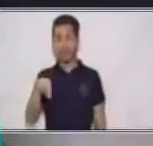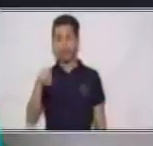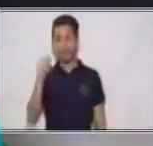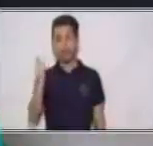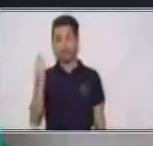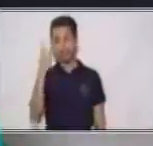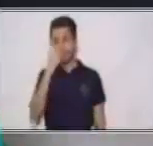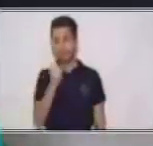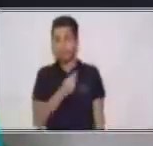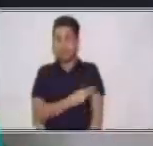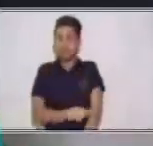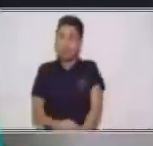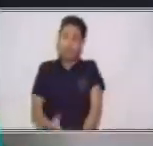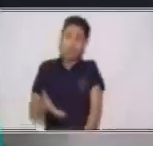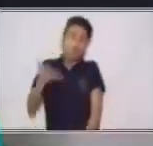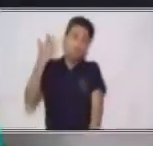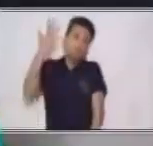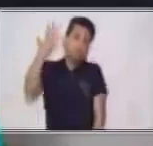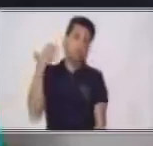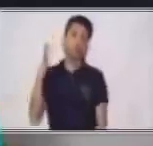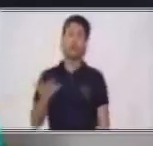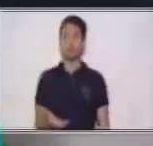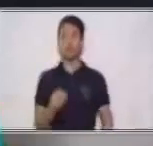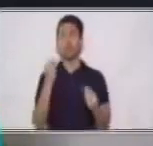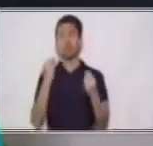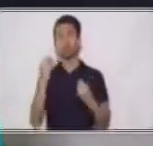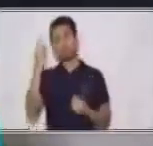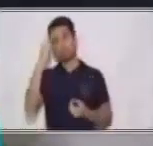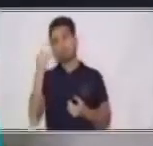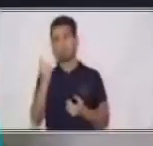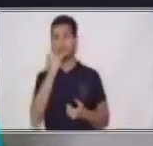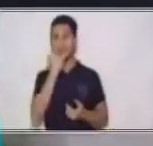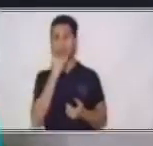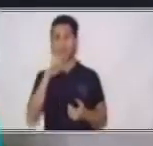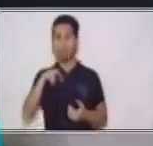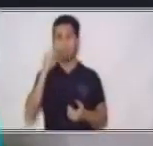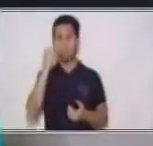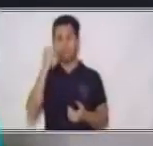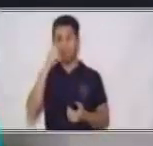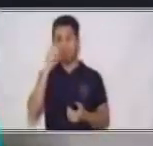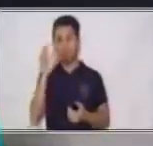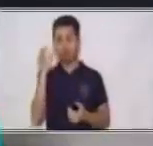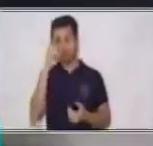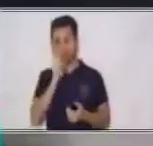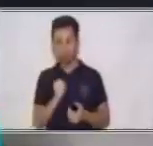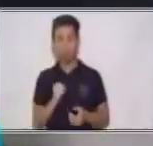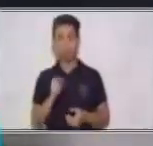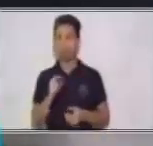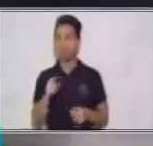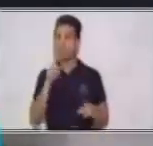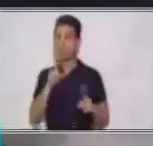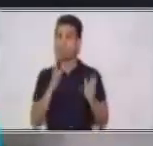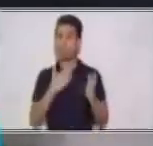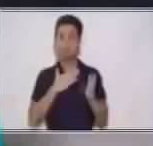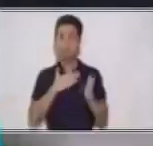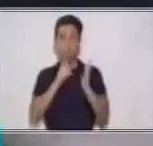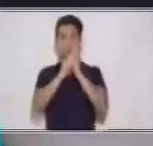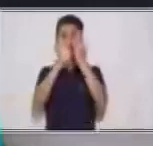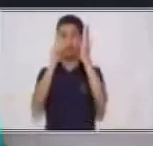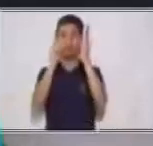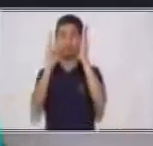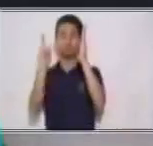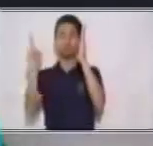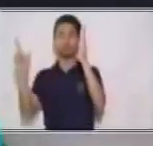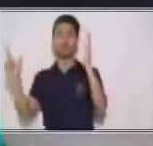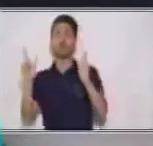mitos, muchas leyendas, que es literatura. Y así es como nosotros lo tenemos que ver, esa riqueza que hay en Guatemala. Existe mucha